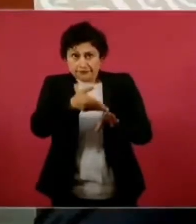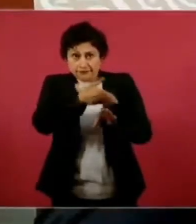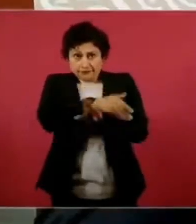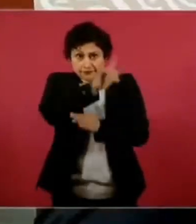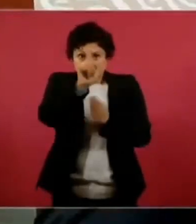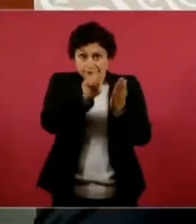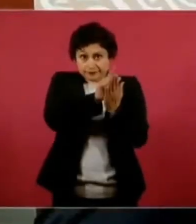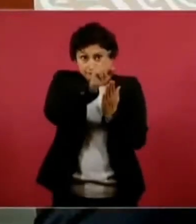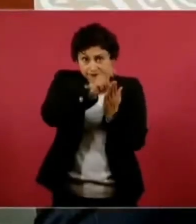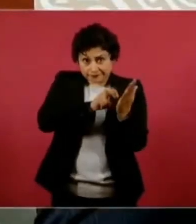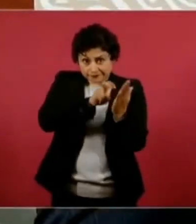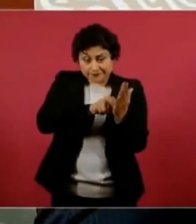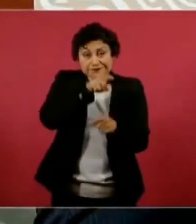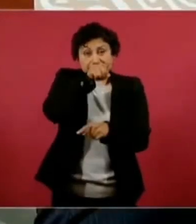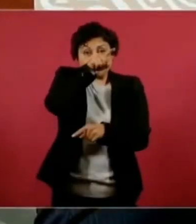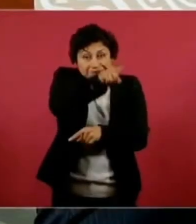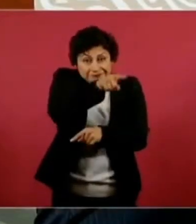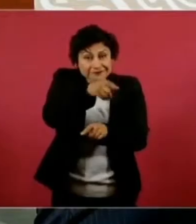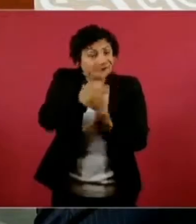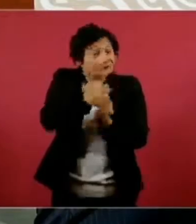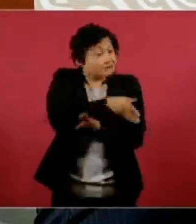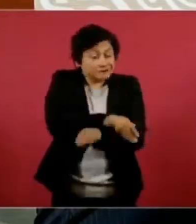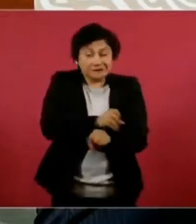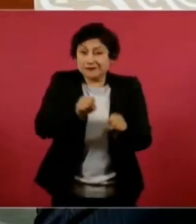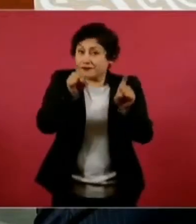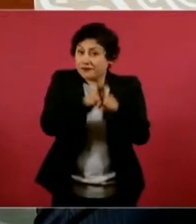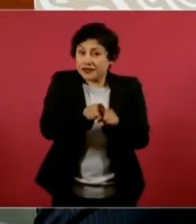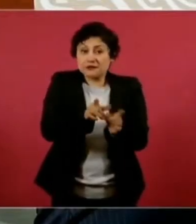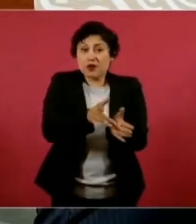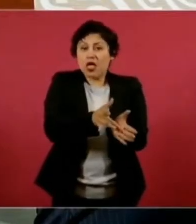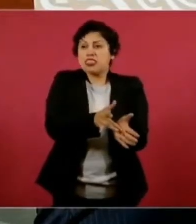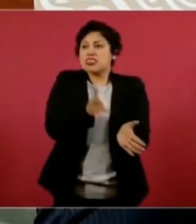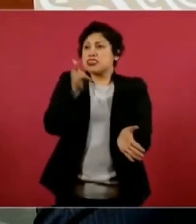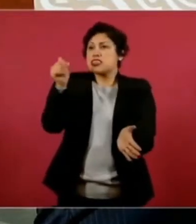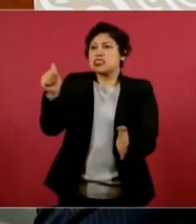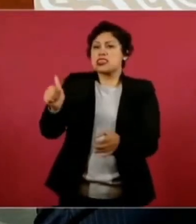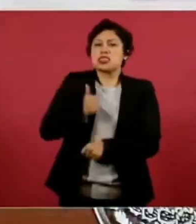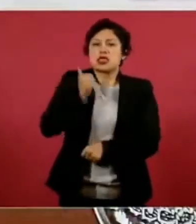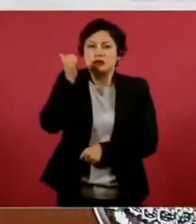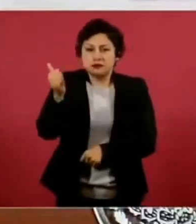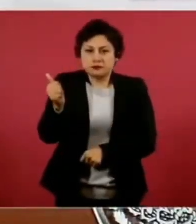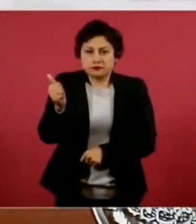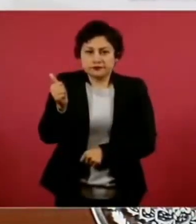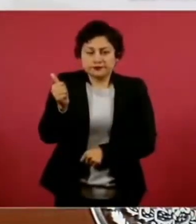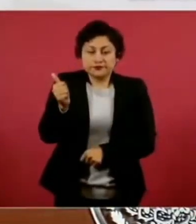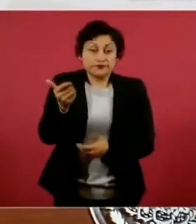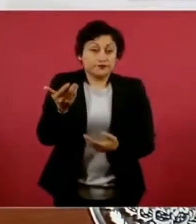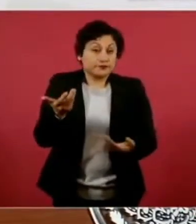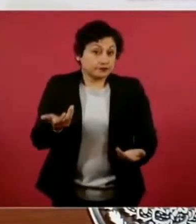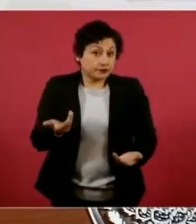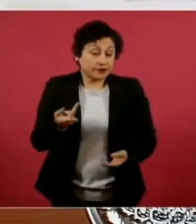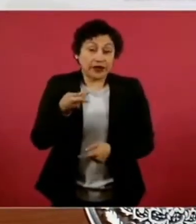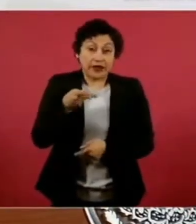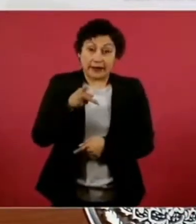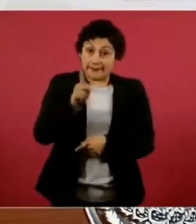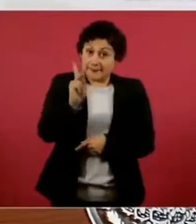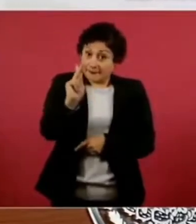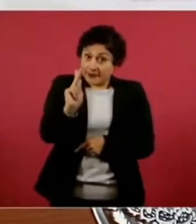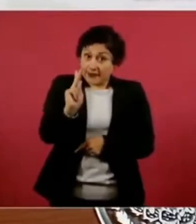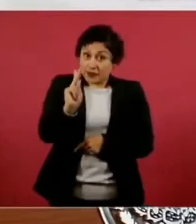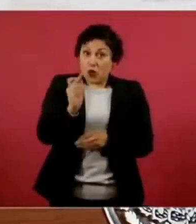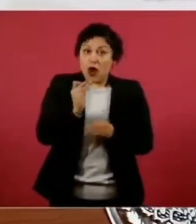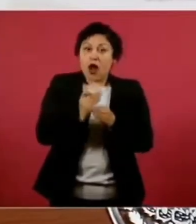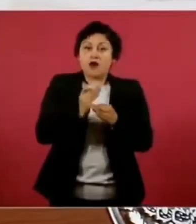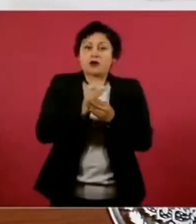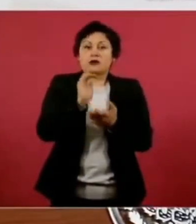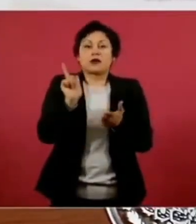Ellos se beneficiaban con esa ley. Pero ahora que ya no les ayuda,